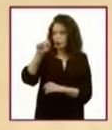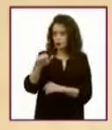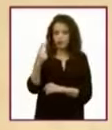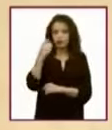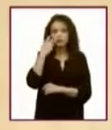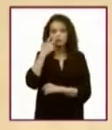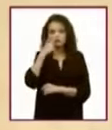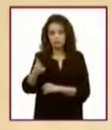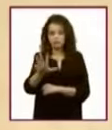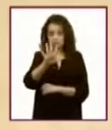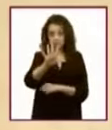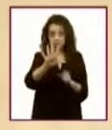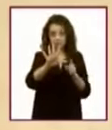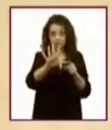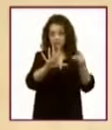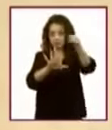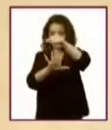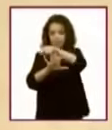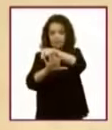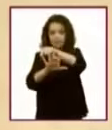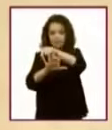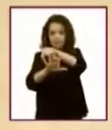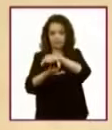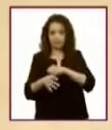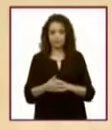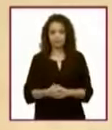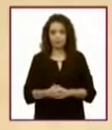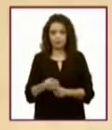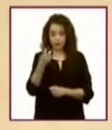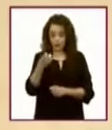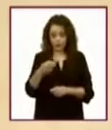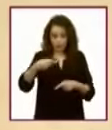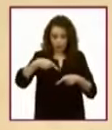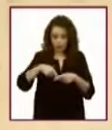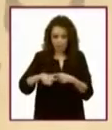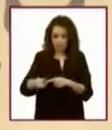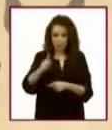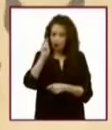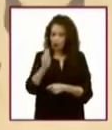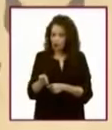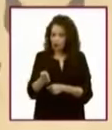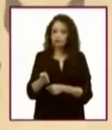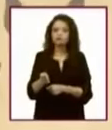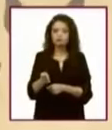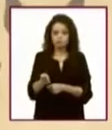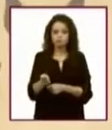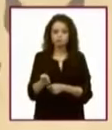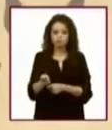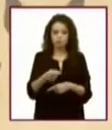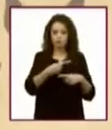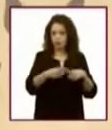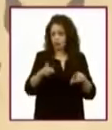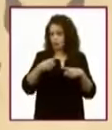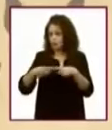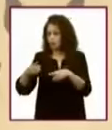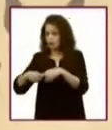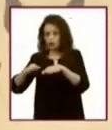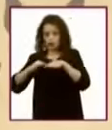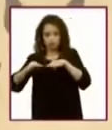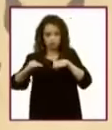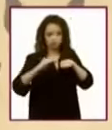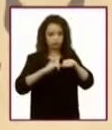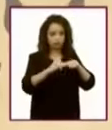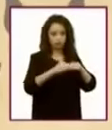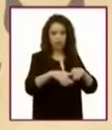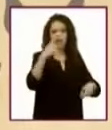y el dedo pulgar. Cuando empezaron los intercambios comerciales, las diferencias en las longitudes, dadas por